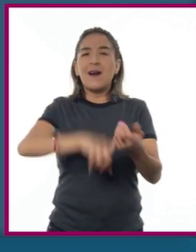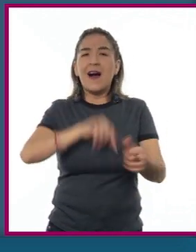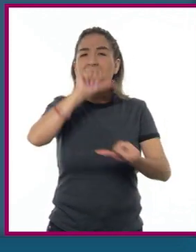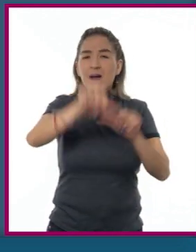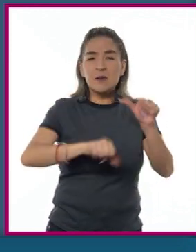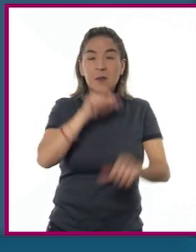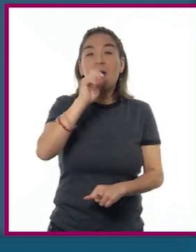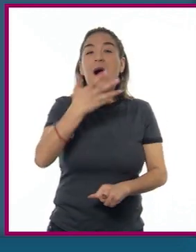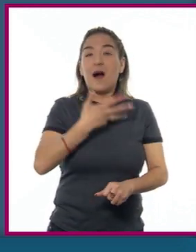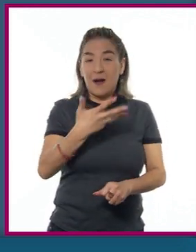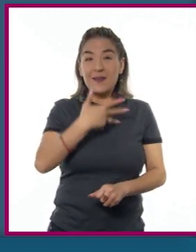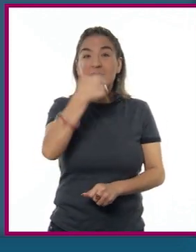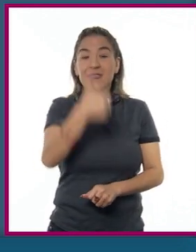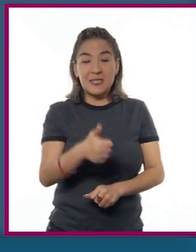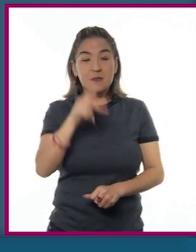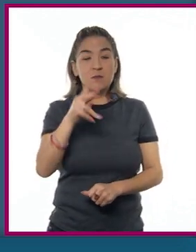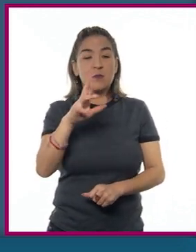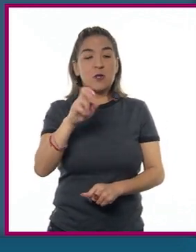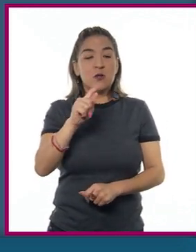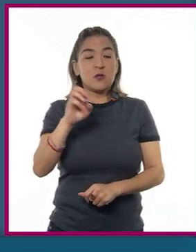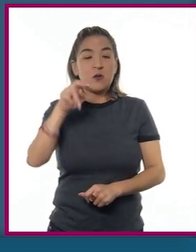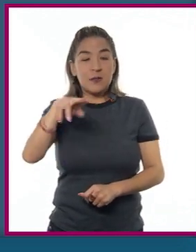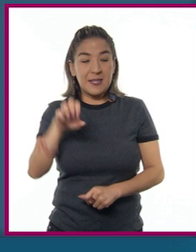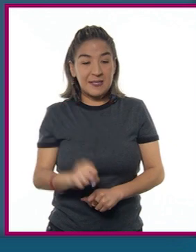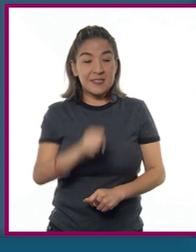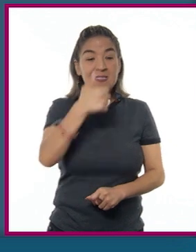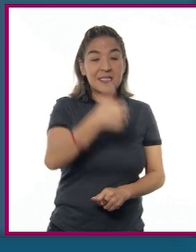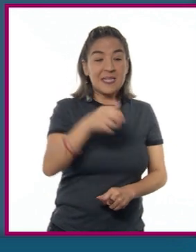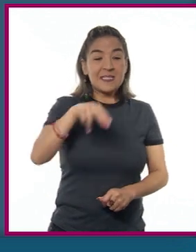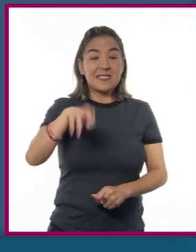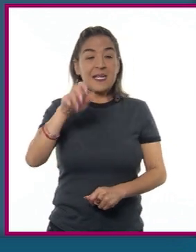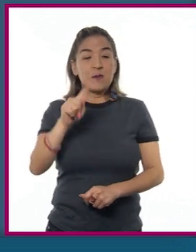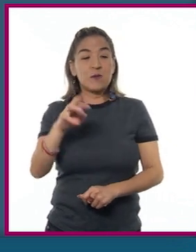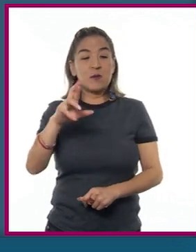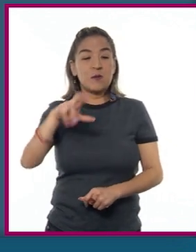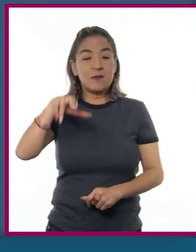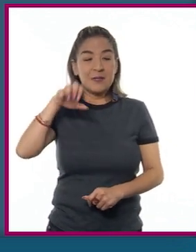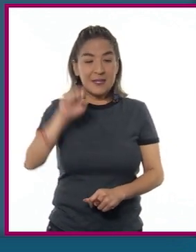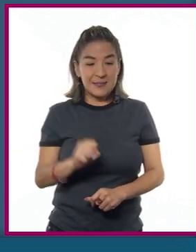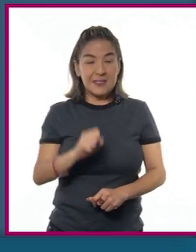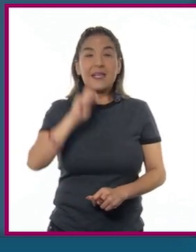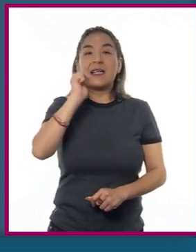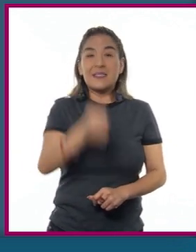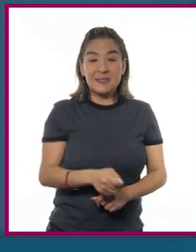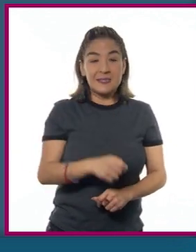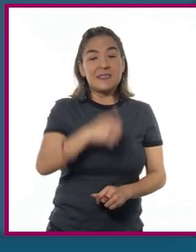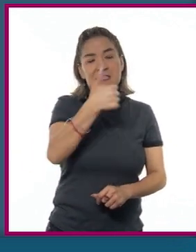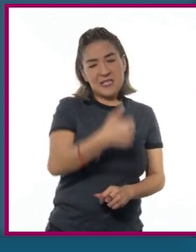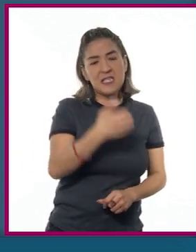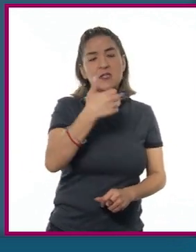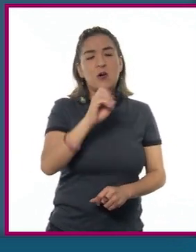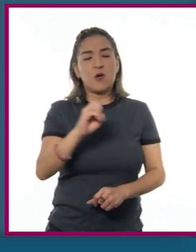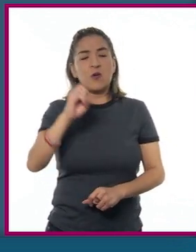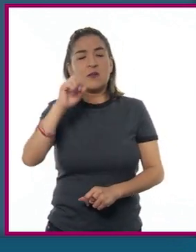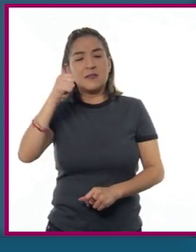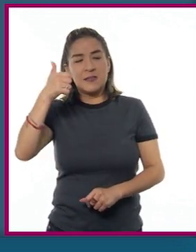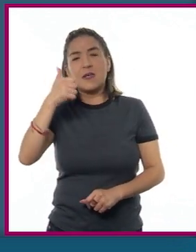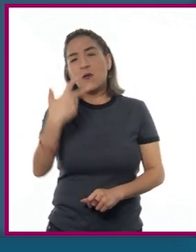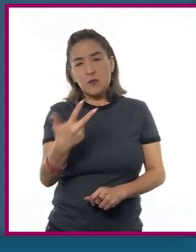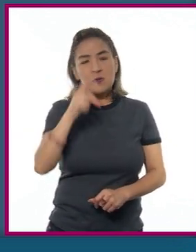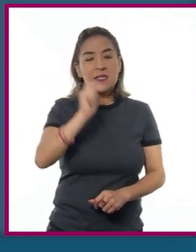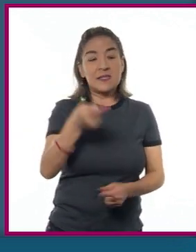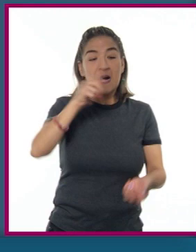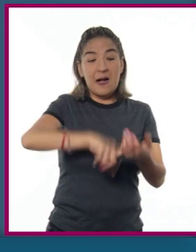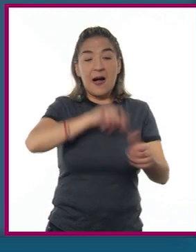6 protones y 6 electrones, pero podría tener 6, 7 u 8 neutrones. Así se tendrían